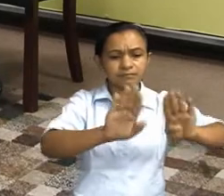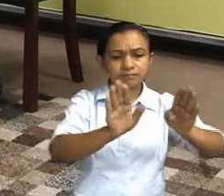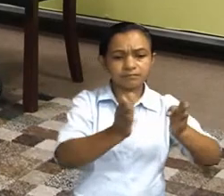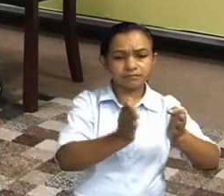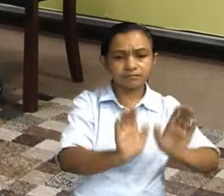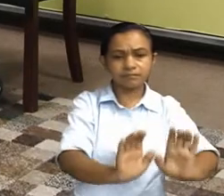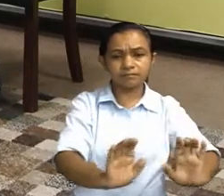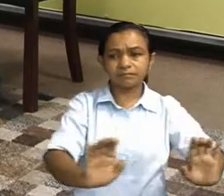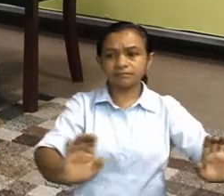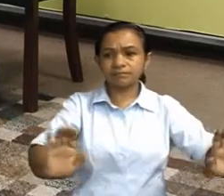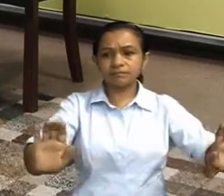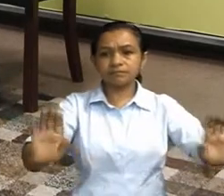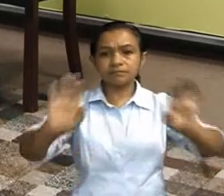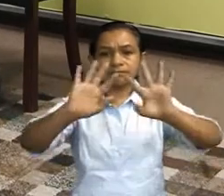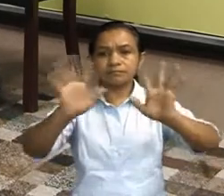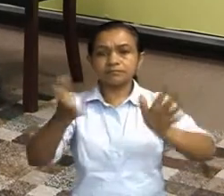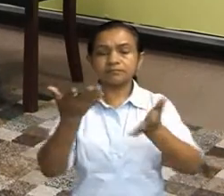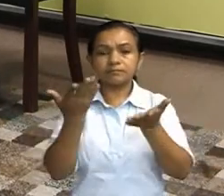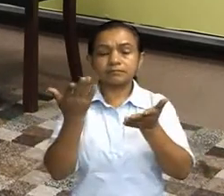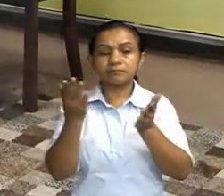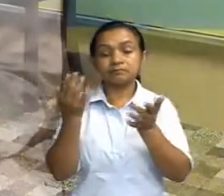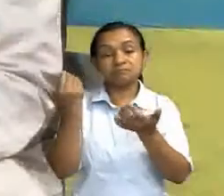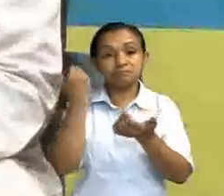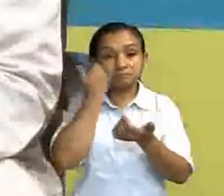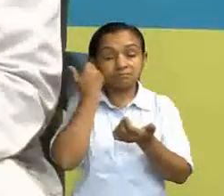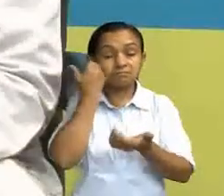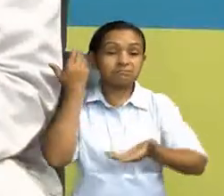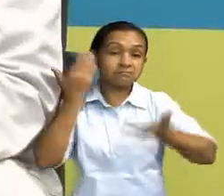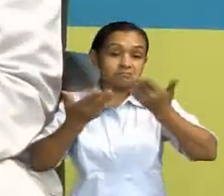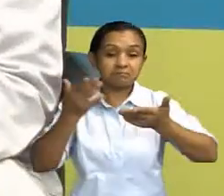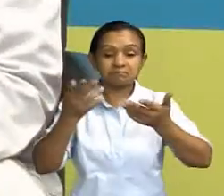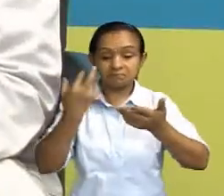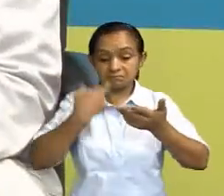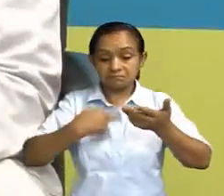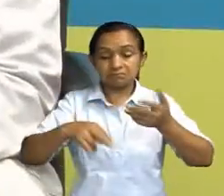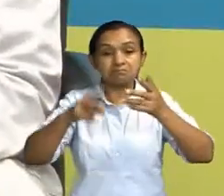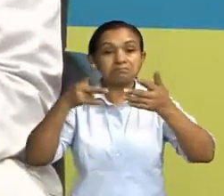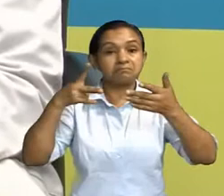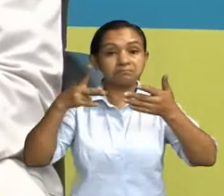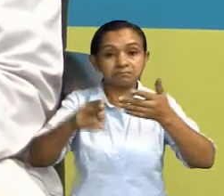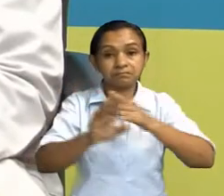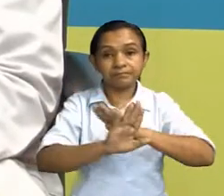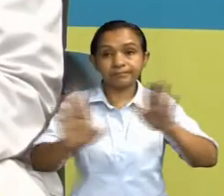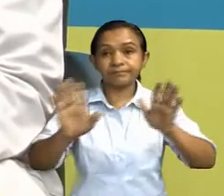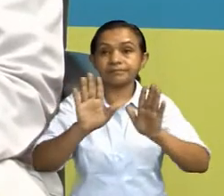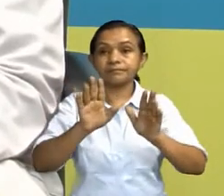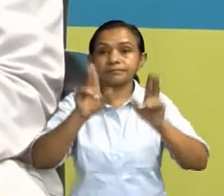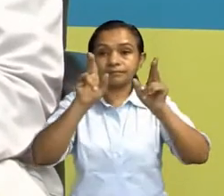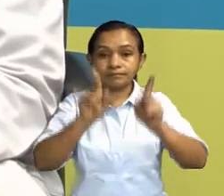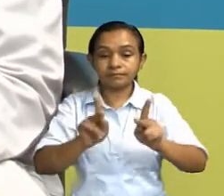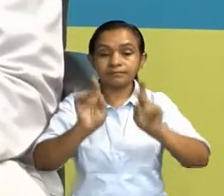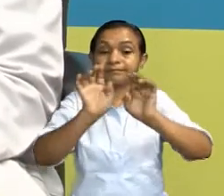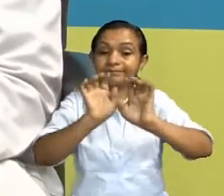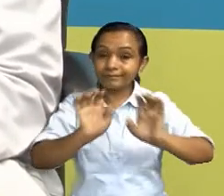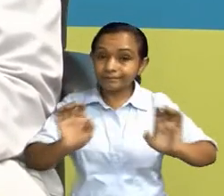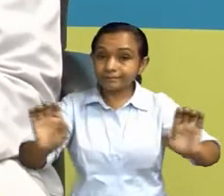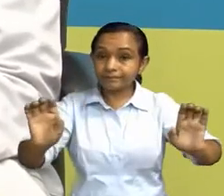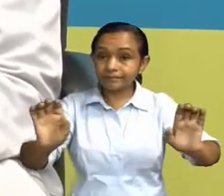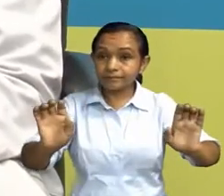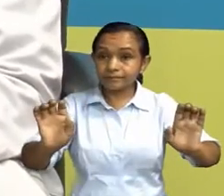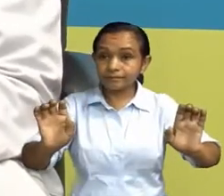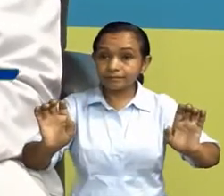hasta las mujeres posmenopáusicas, pero el día de hoy nos vamos a enfocar a la afección en las niñas